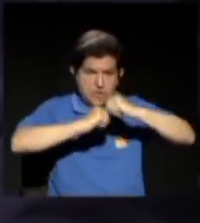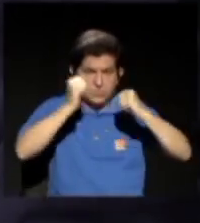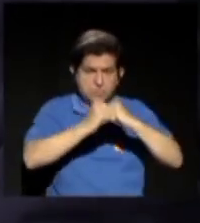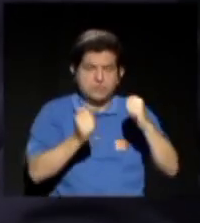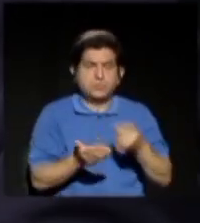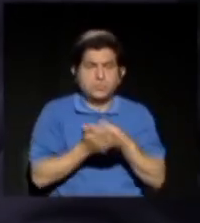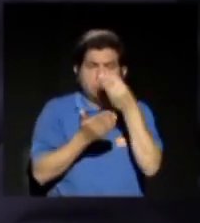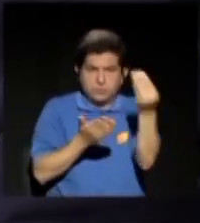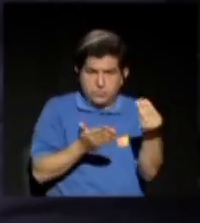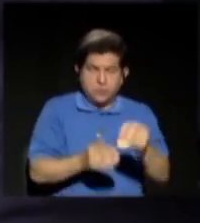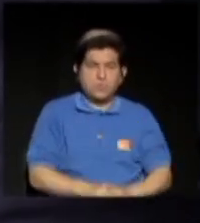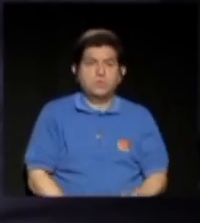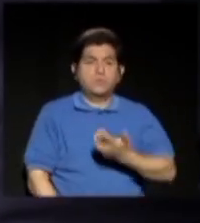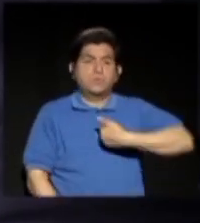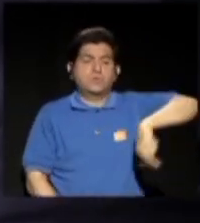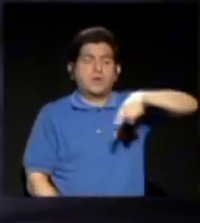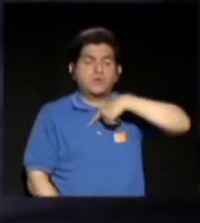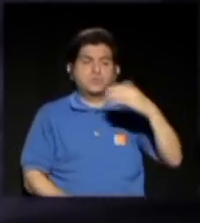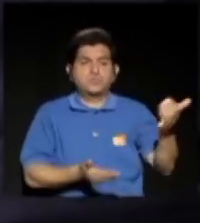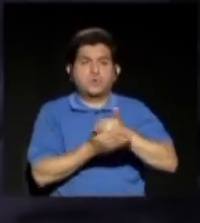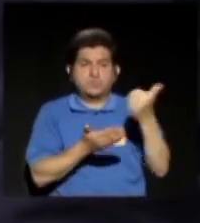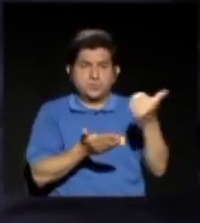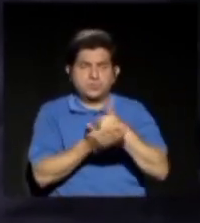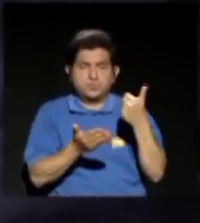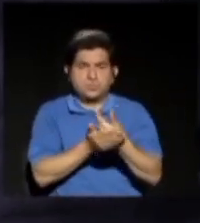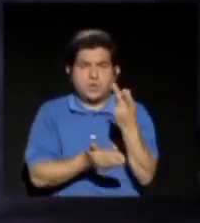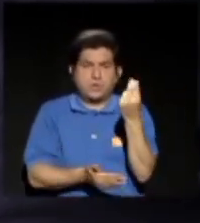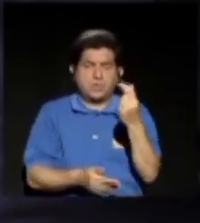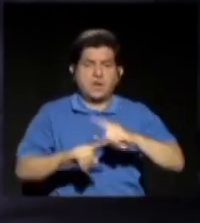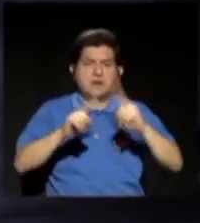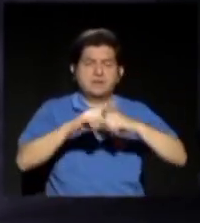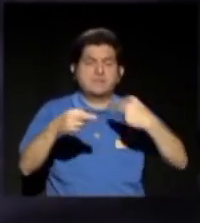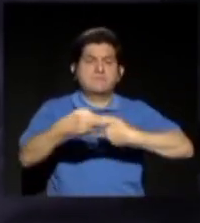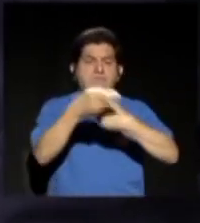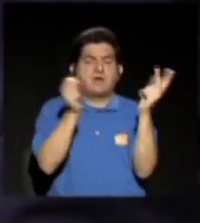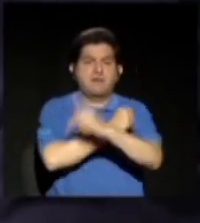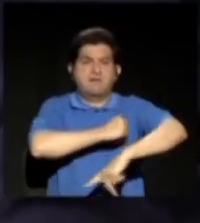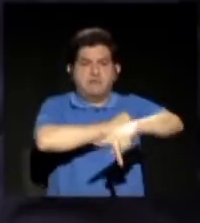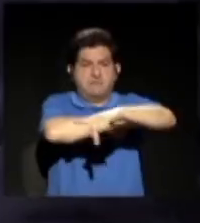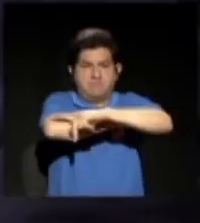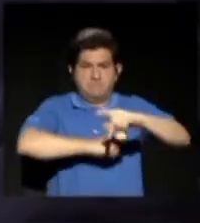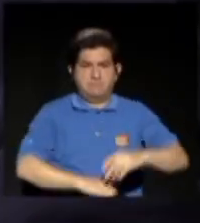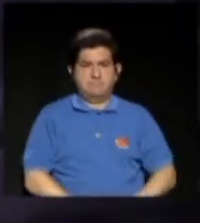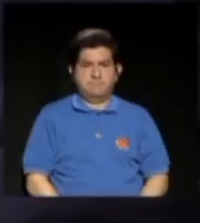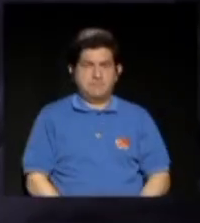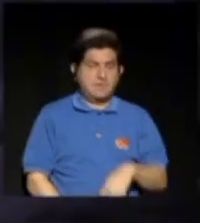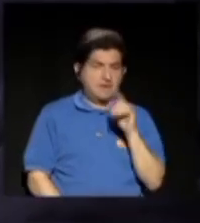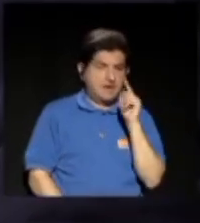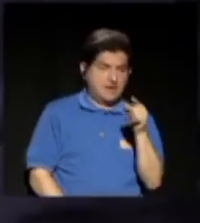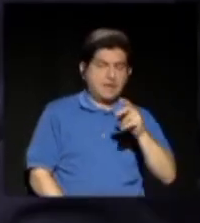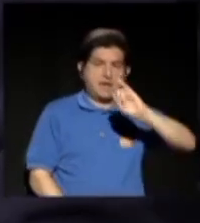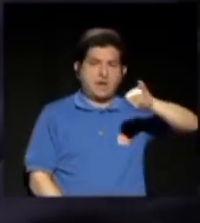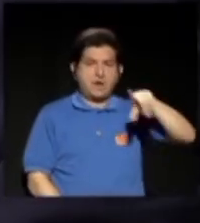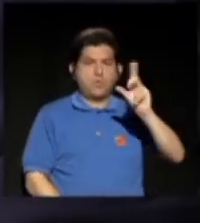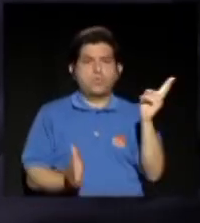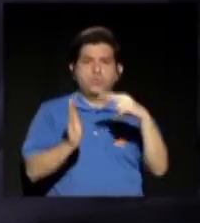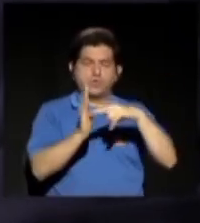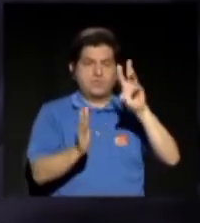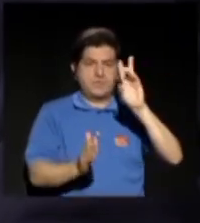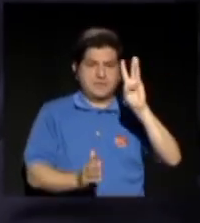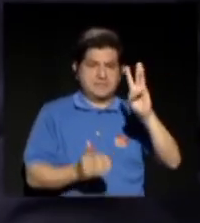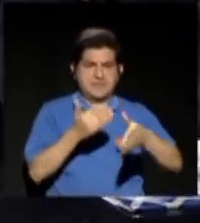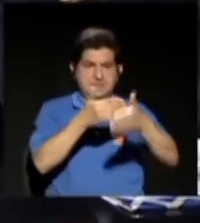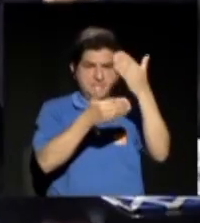y además que estamos haciendo recolección de precios en otras regiones del país que en el índice base julio 2006, que es el